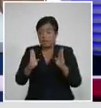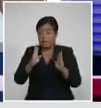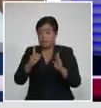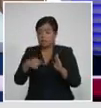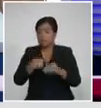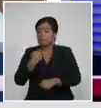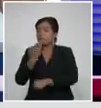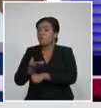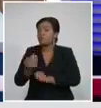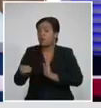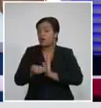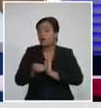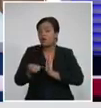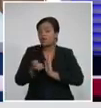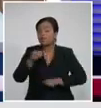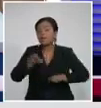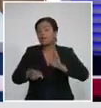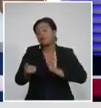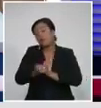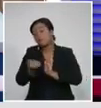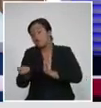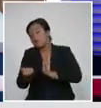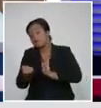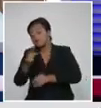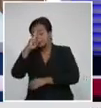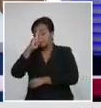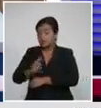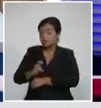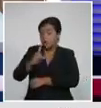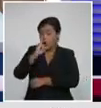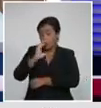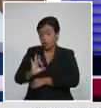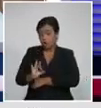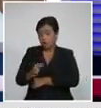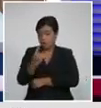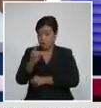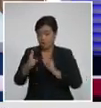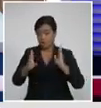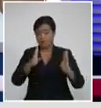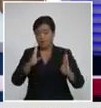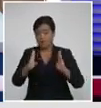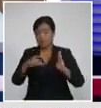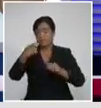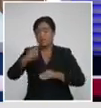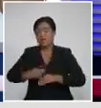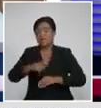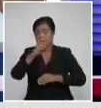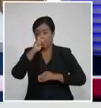bueno, y depende de lo que nos aprueben, pero en una primera fase debe ser de 12 a 18 años